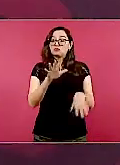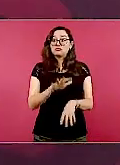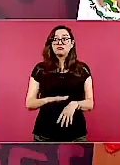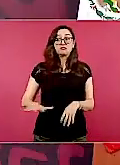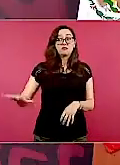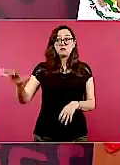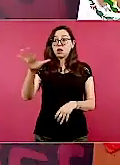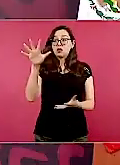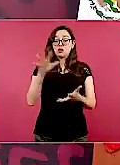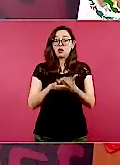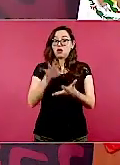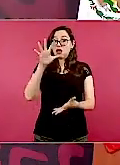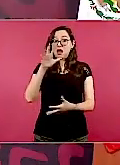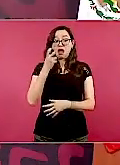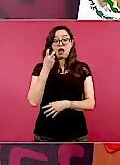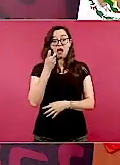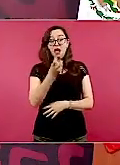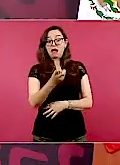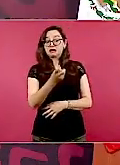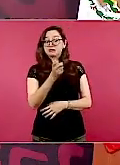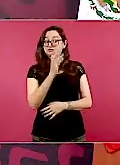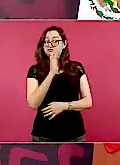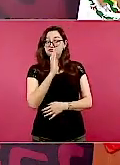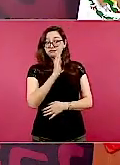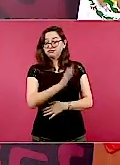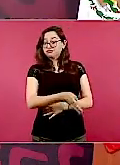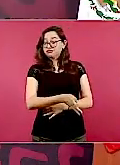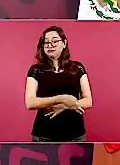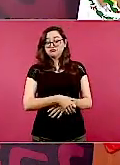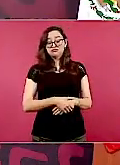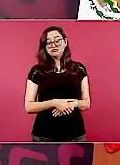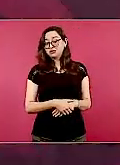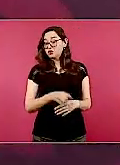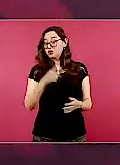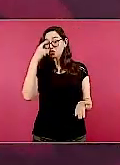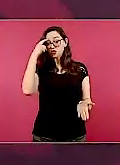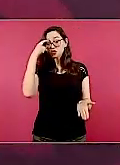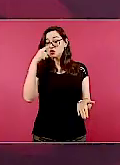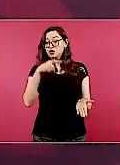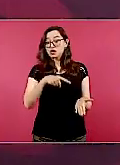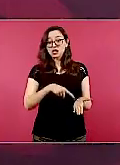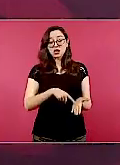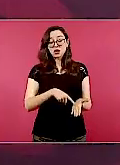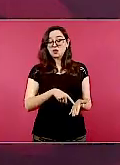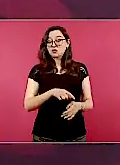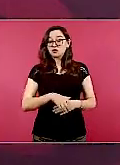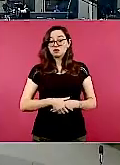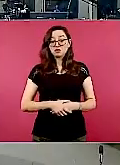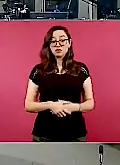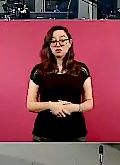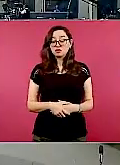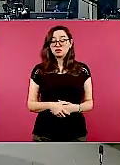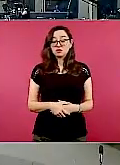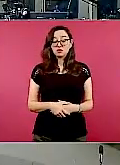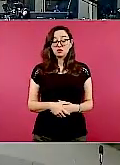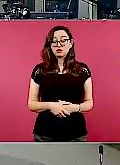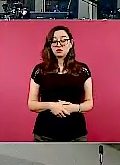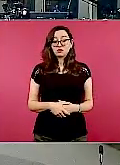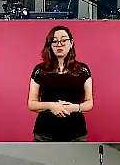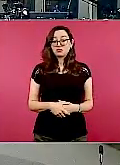tigre o a muchos tigres eh van a